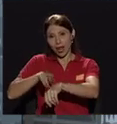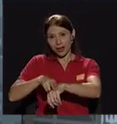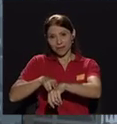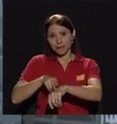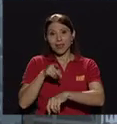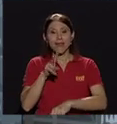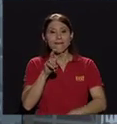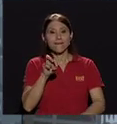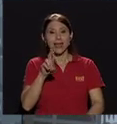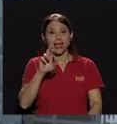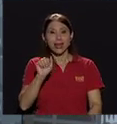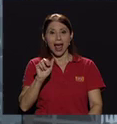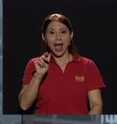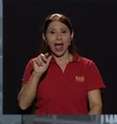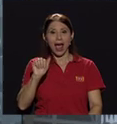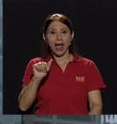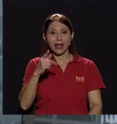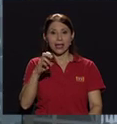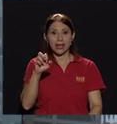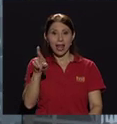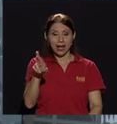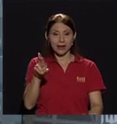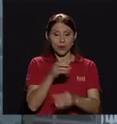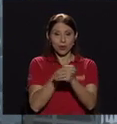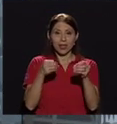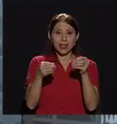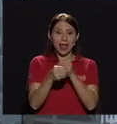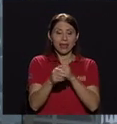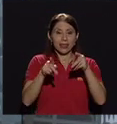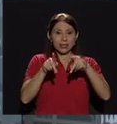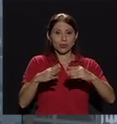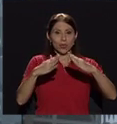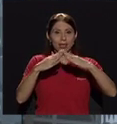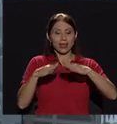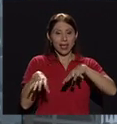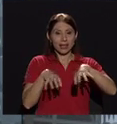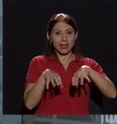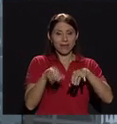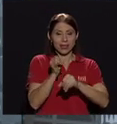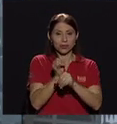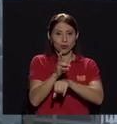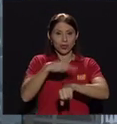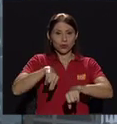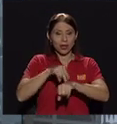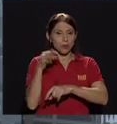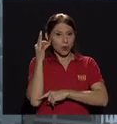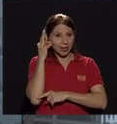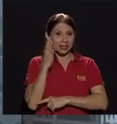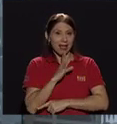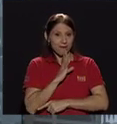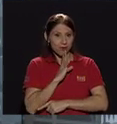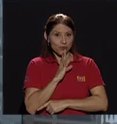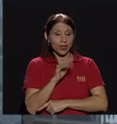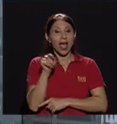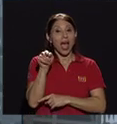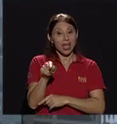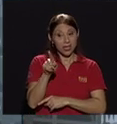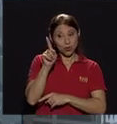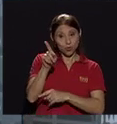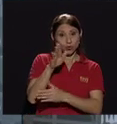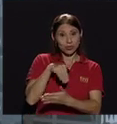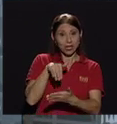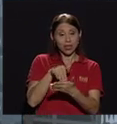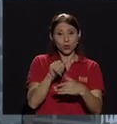nos habló Vera Aguilar de la Unidad de Ciudadanía Activa del Instituto Nacional de las Mujeres, donde existe un centro de